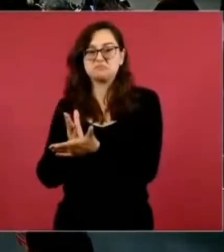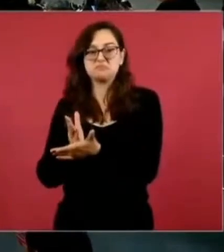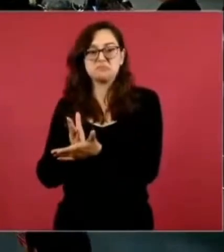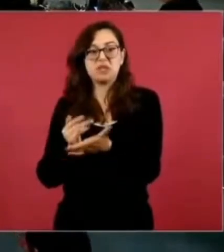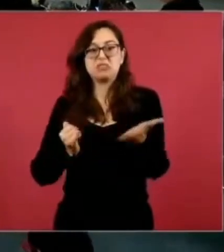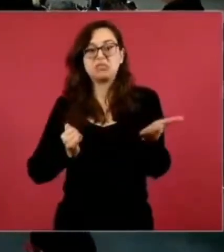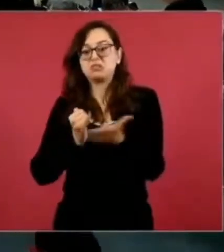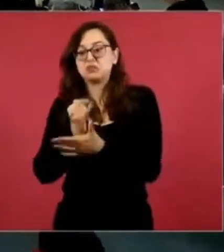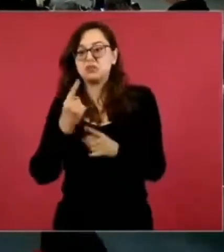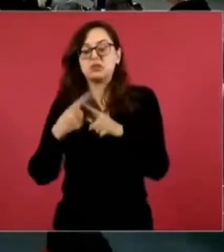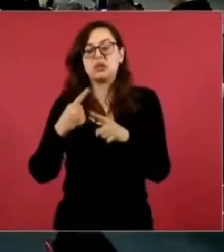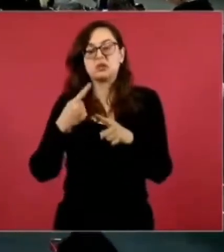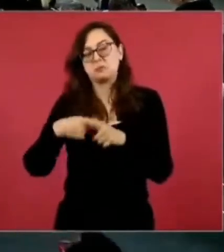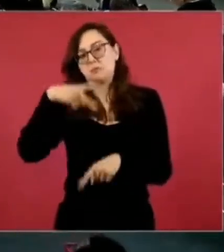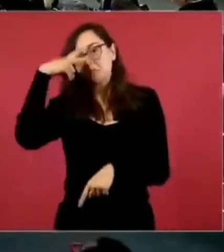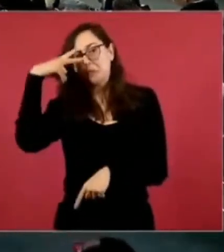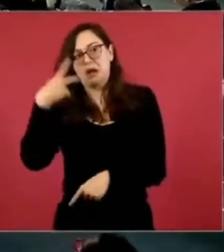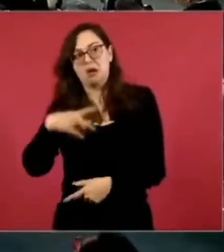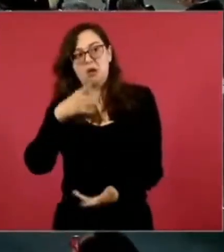y procesamiento.